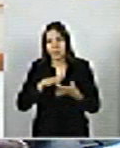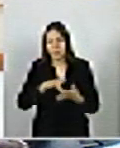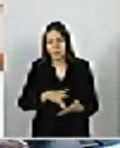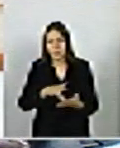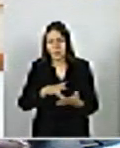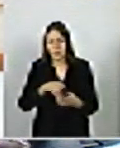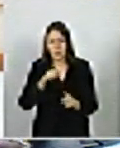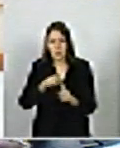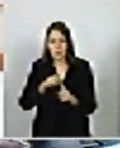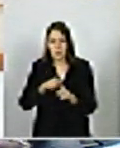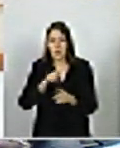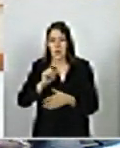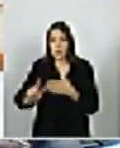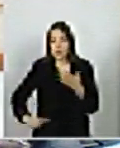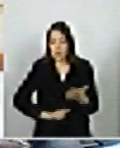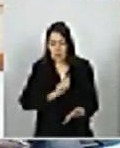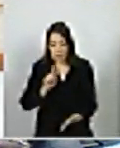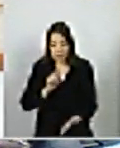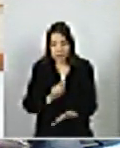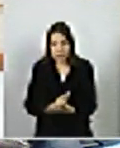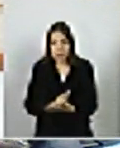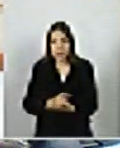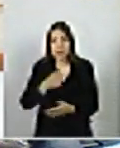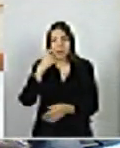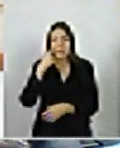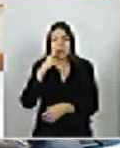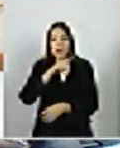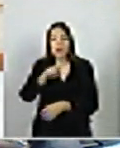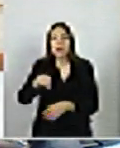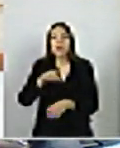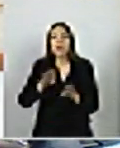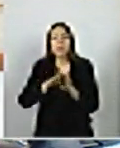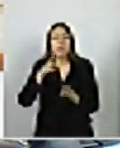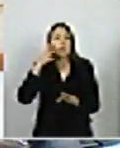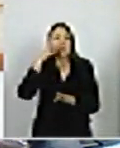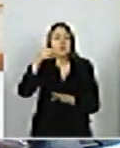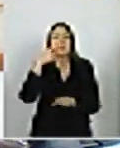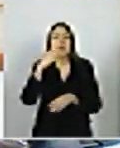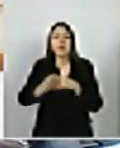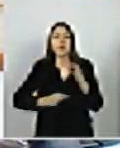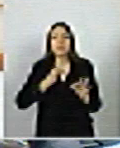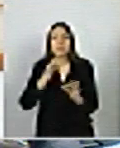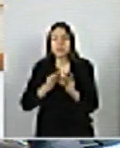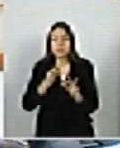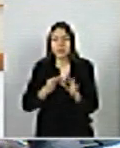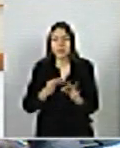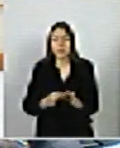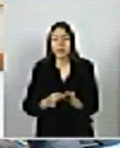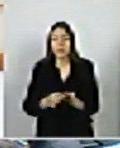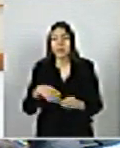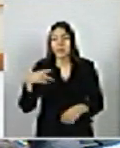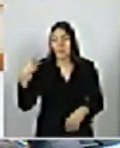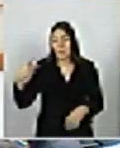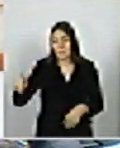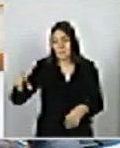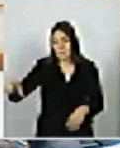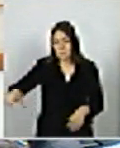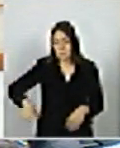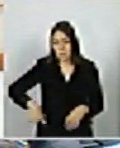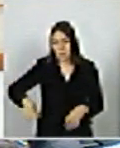ley fijará las condiciones y términos en que se cumple. Está obligado el Estado